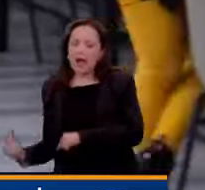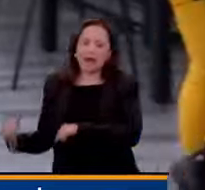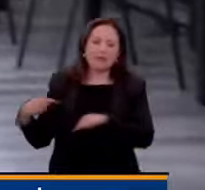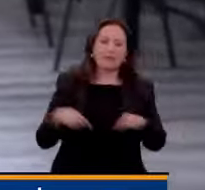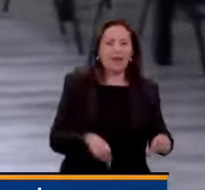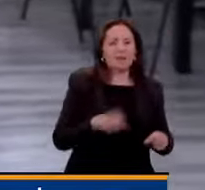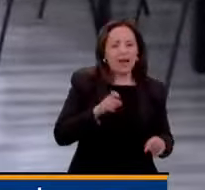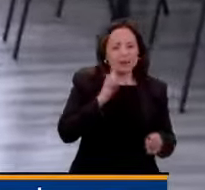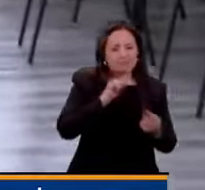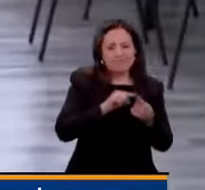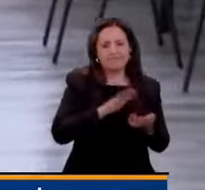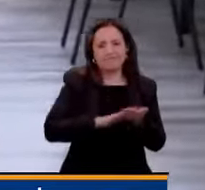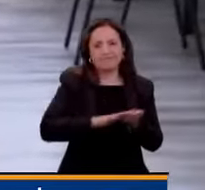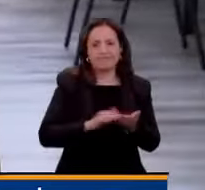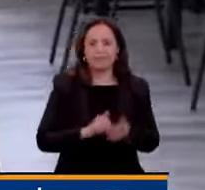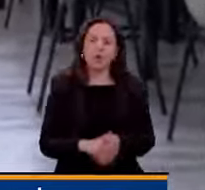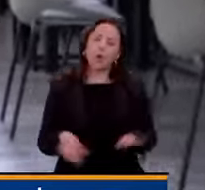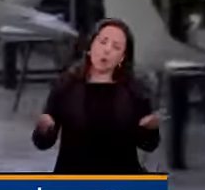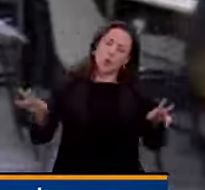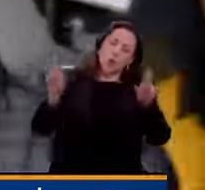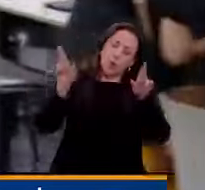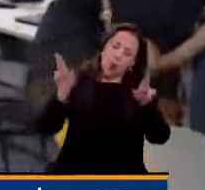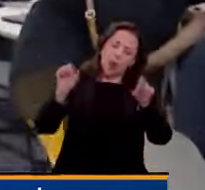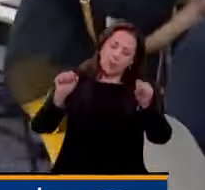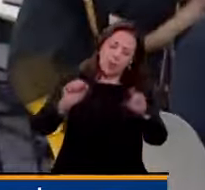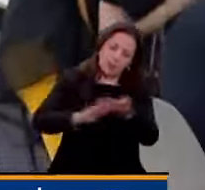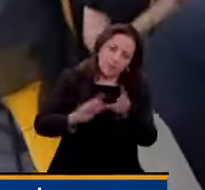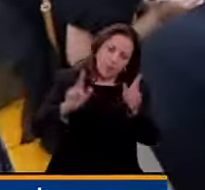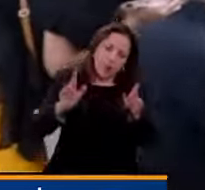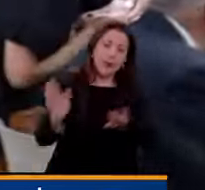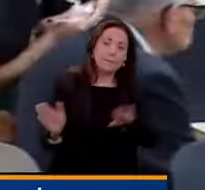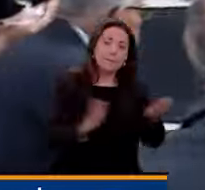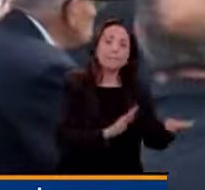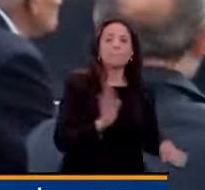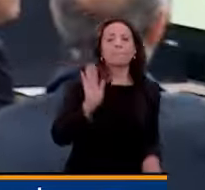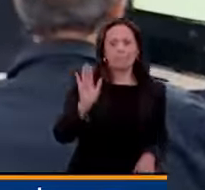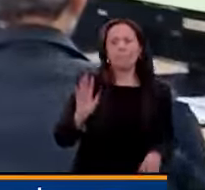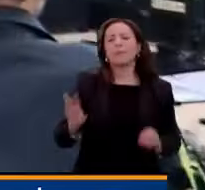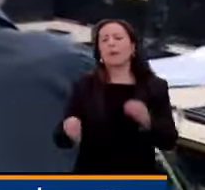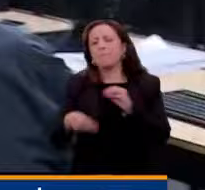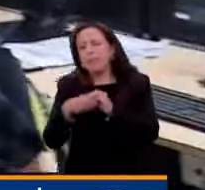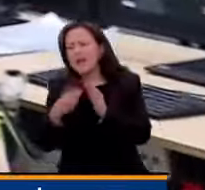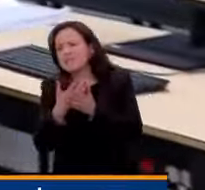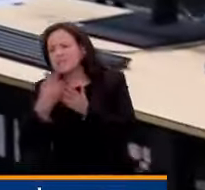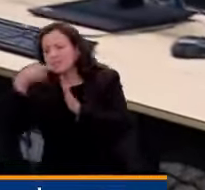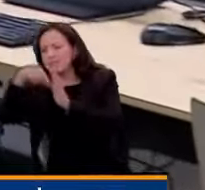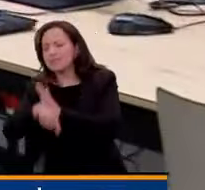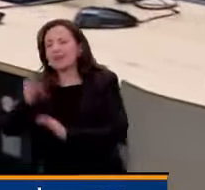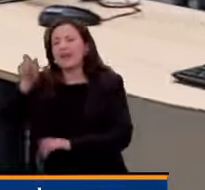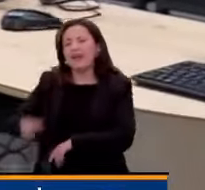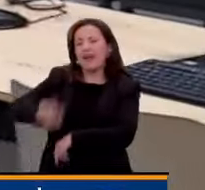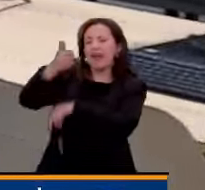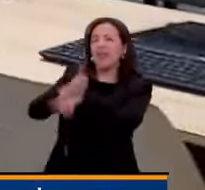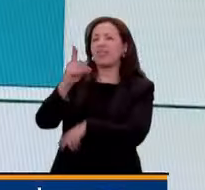solucionar el problema. Bueno, esperemos que pueda solucionarlo. A continuación también más detalles y lo que dijo el director de la DIAN.